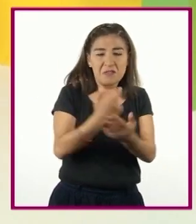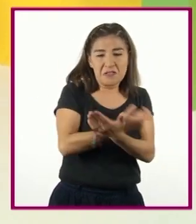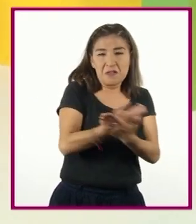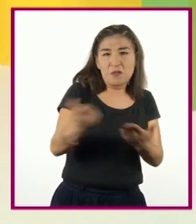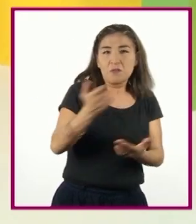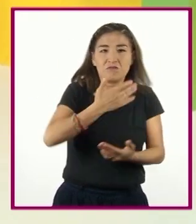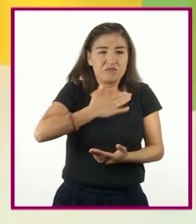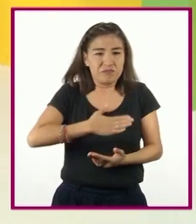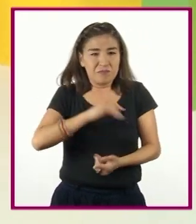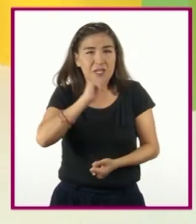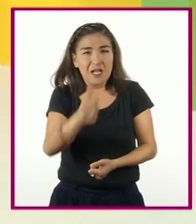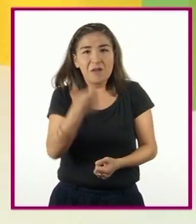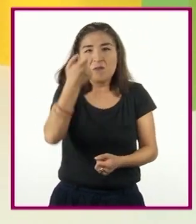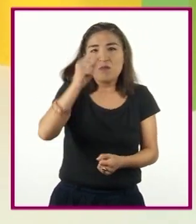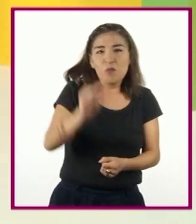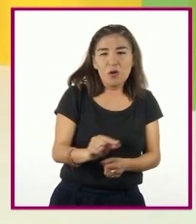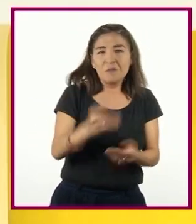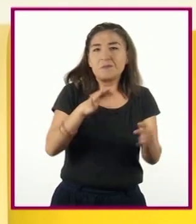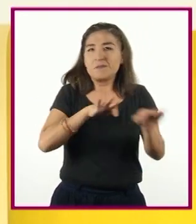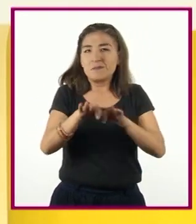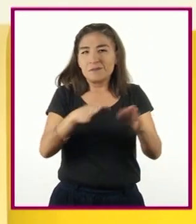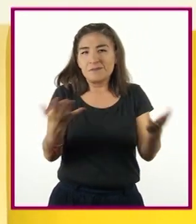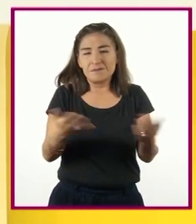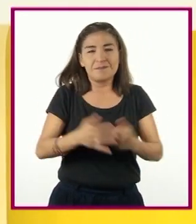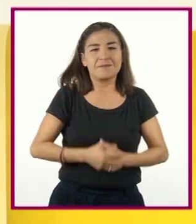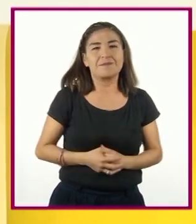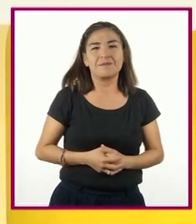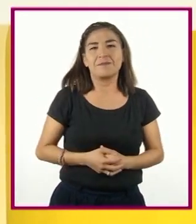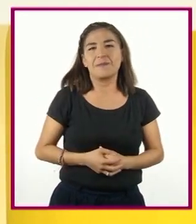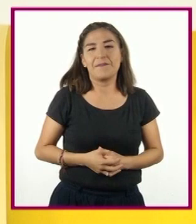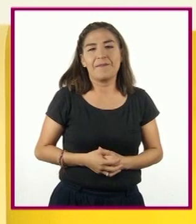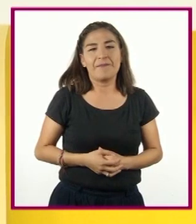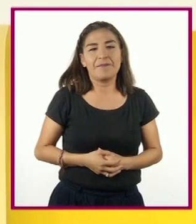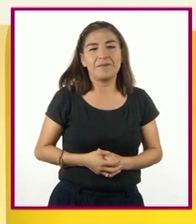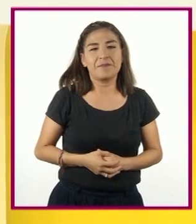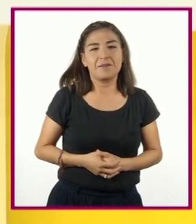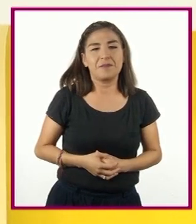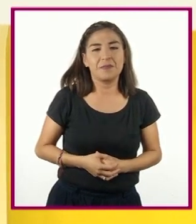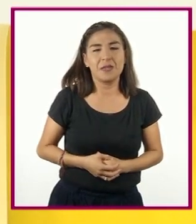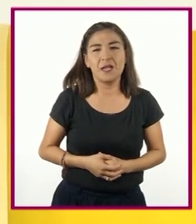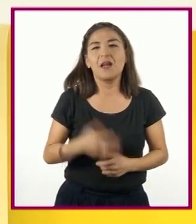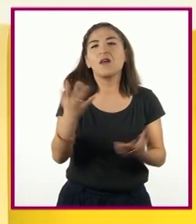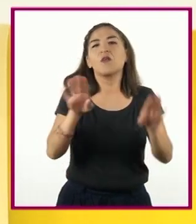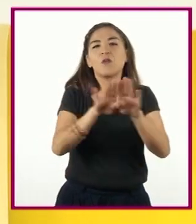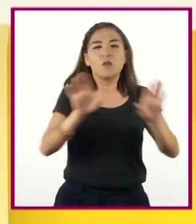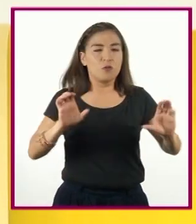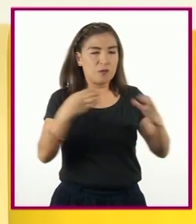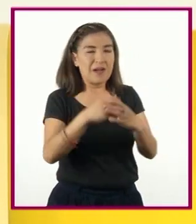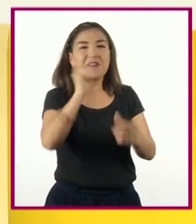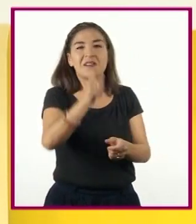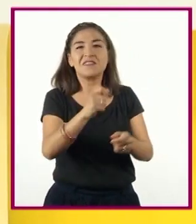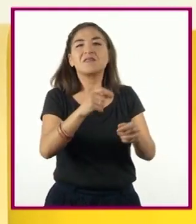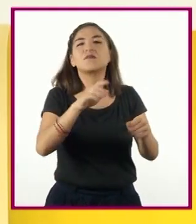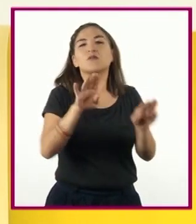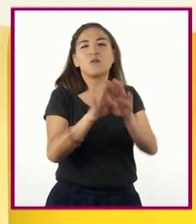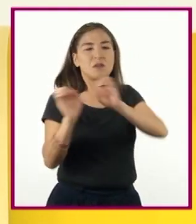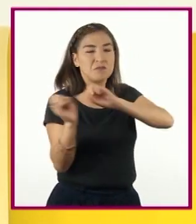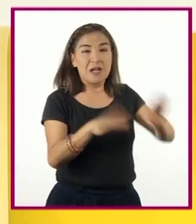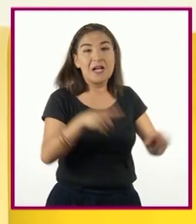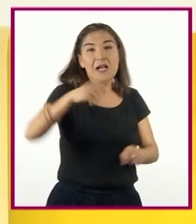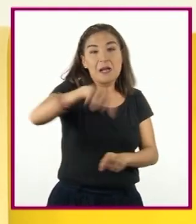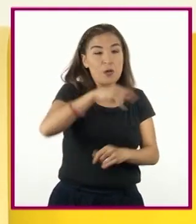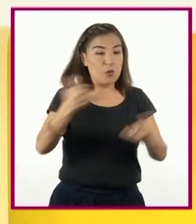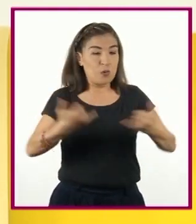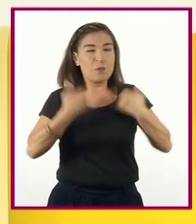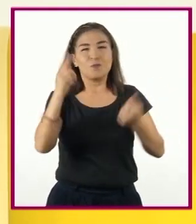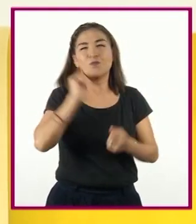pago justo por el trabajo desempeñado. Las pequeñas comunidades que son abandonadas porque las y los jóvenes buscan